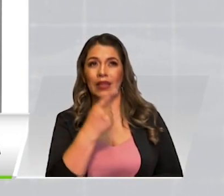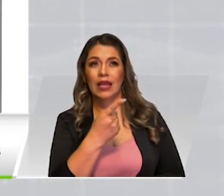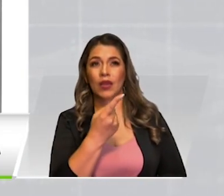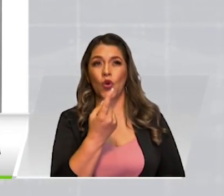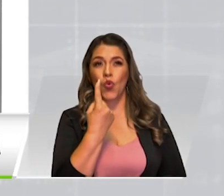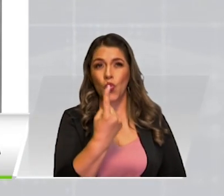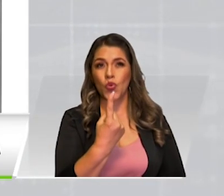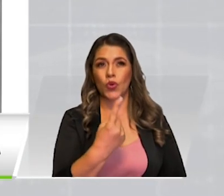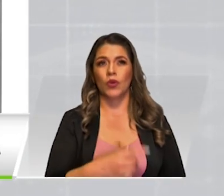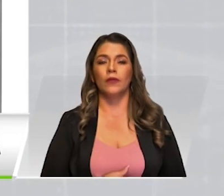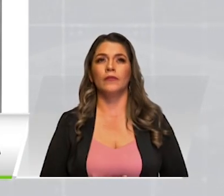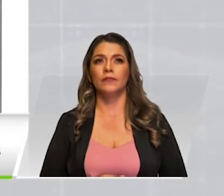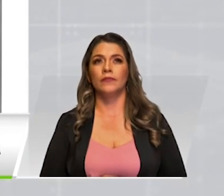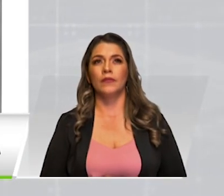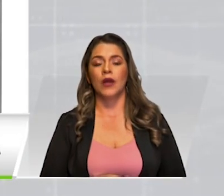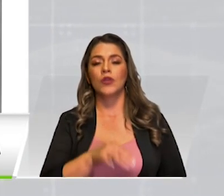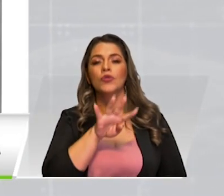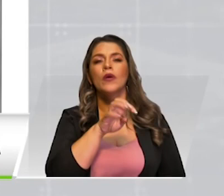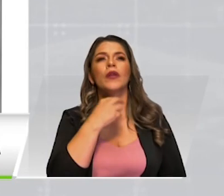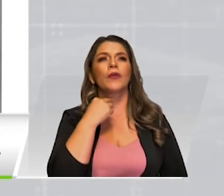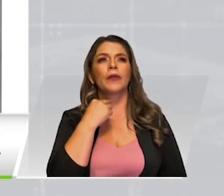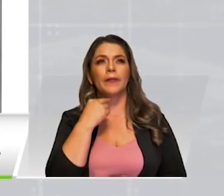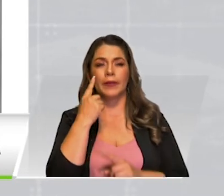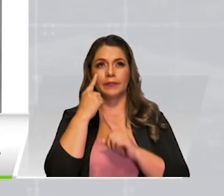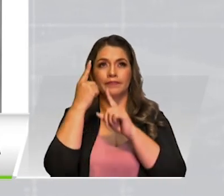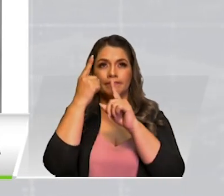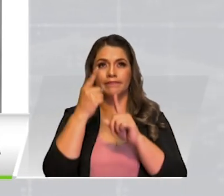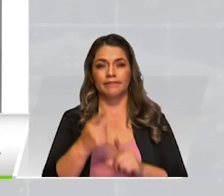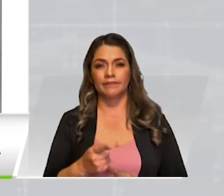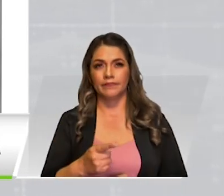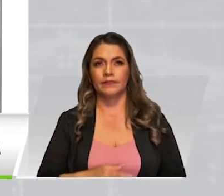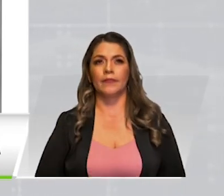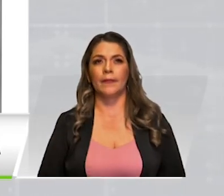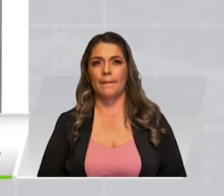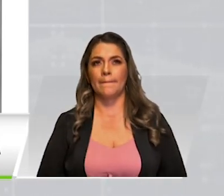pago debe realizarse el 9 de noviembre de 2021. Si es 2,